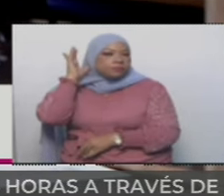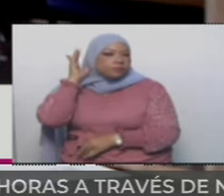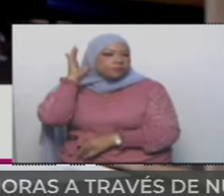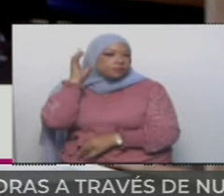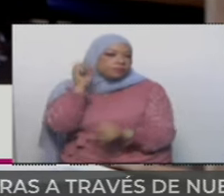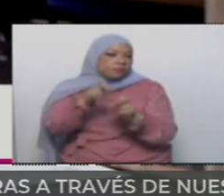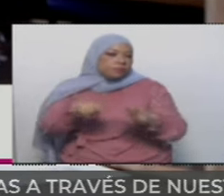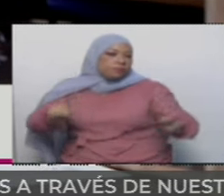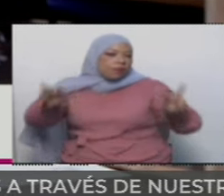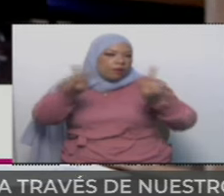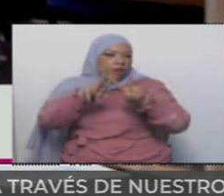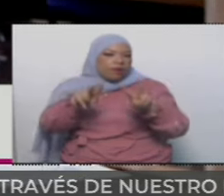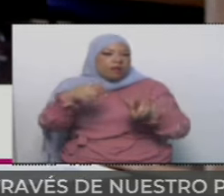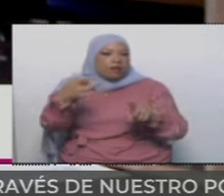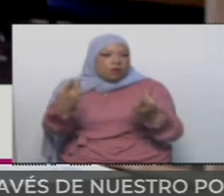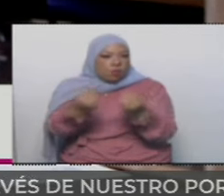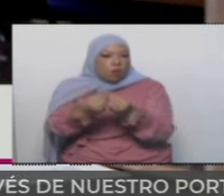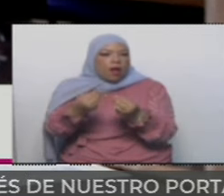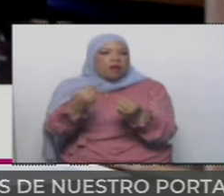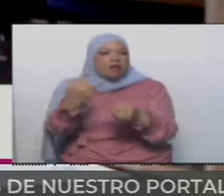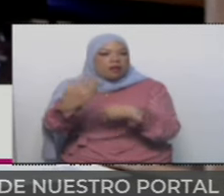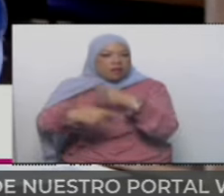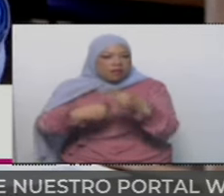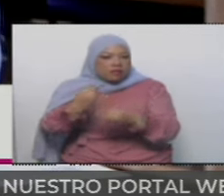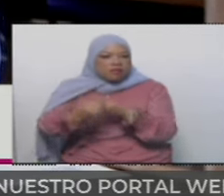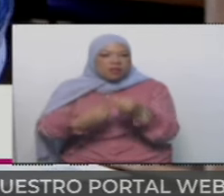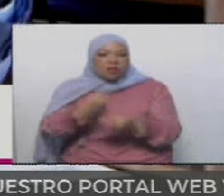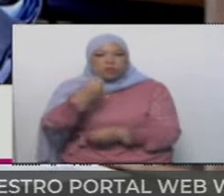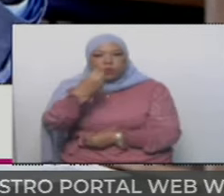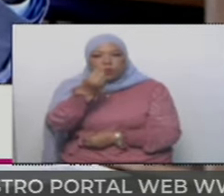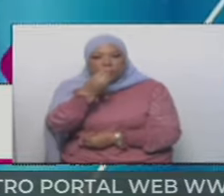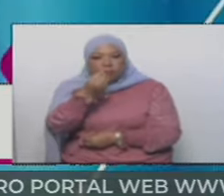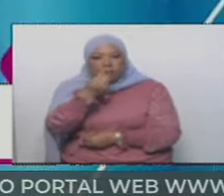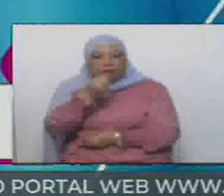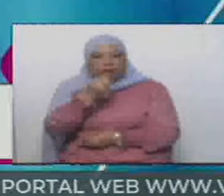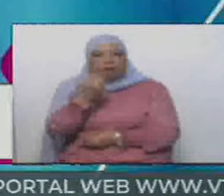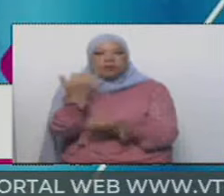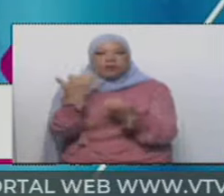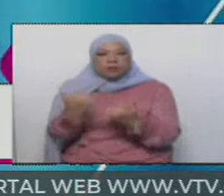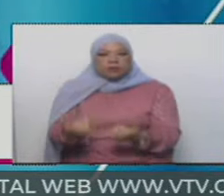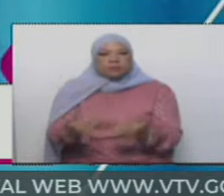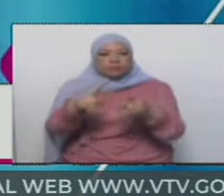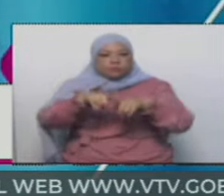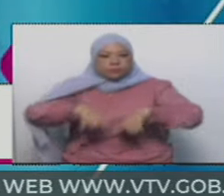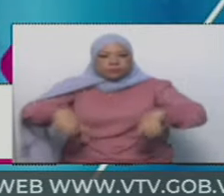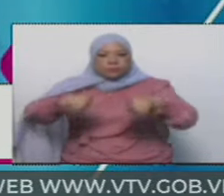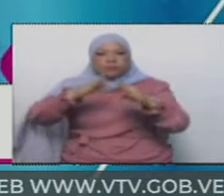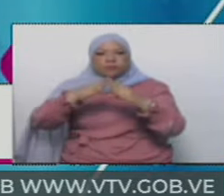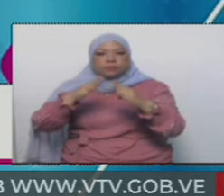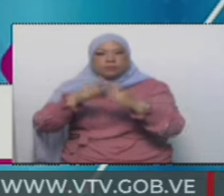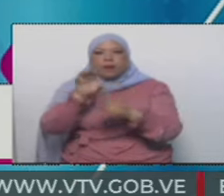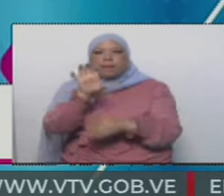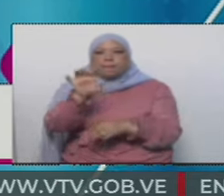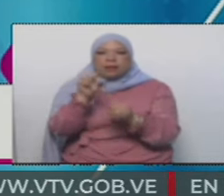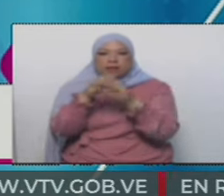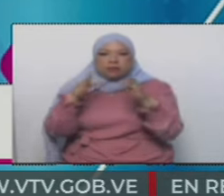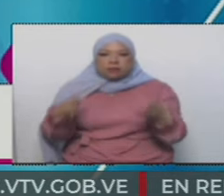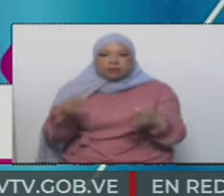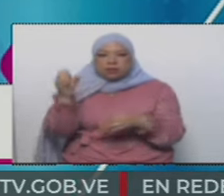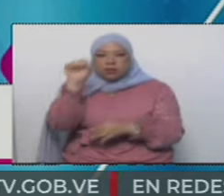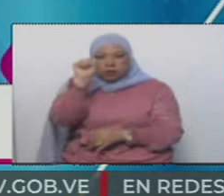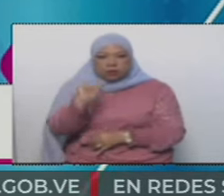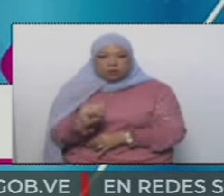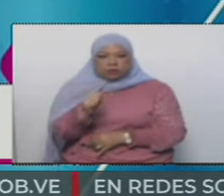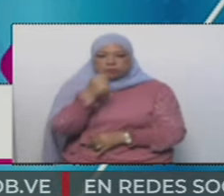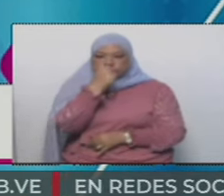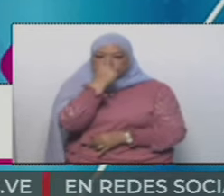y alimentos. Allá en la Vergareña, que ahora se llamará Patria Grande del Sur,